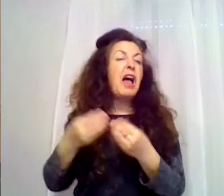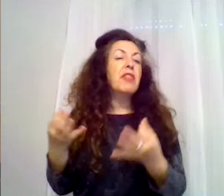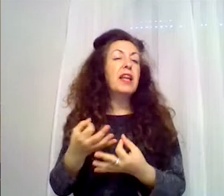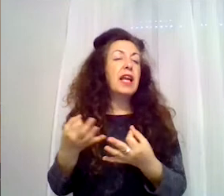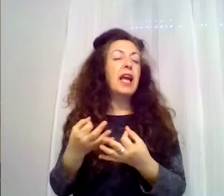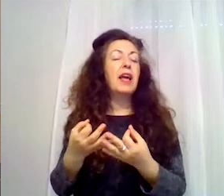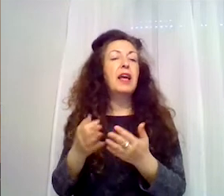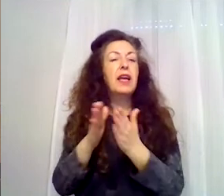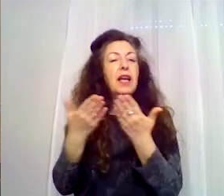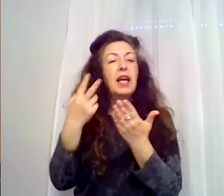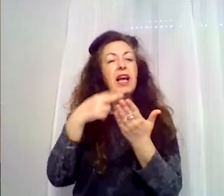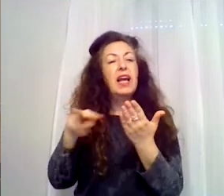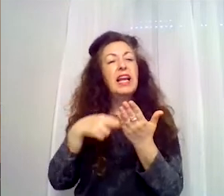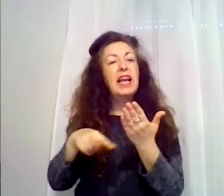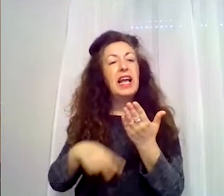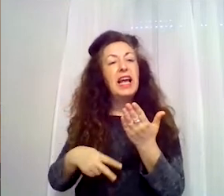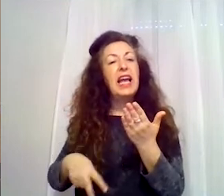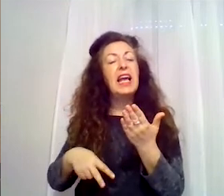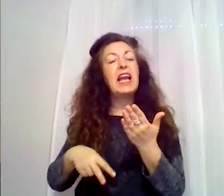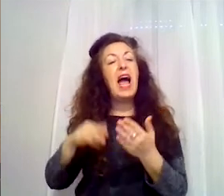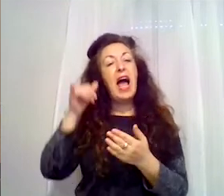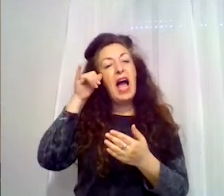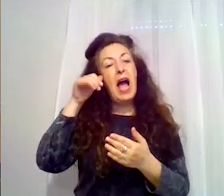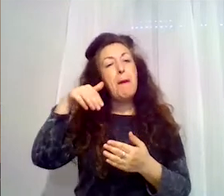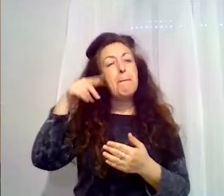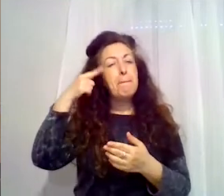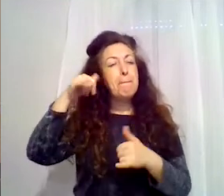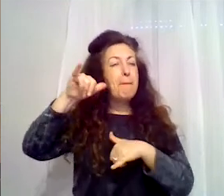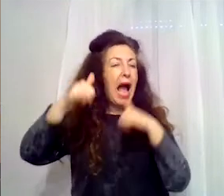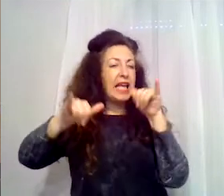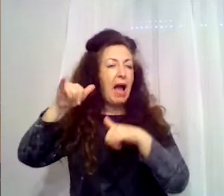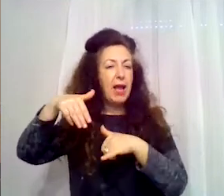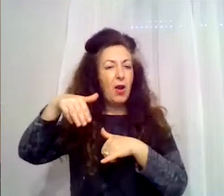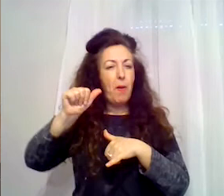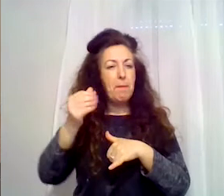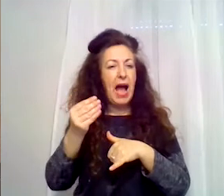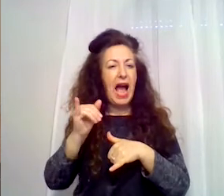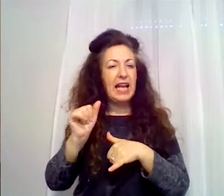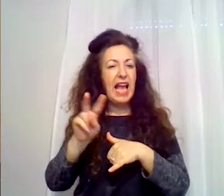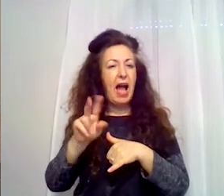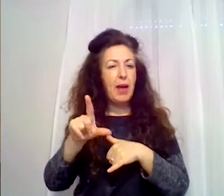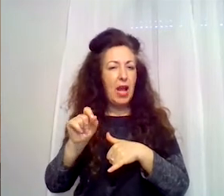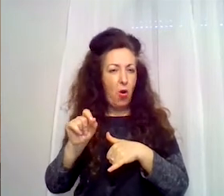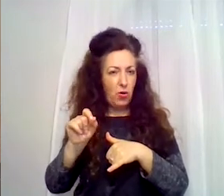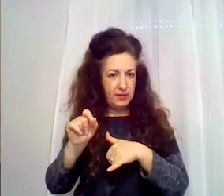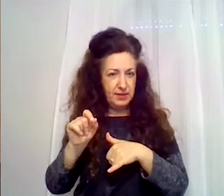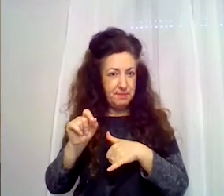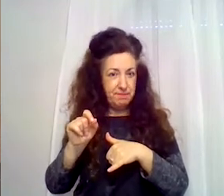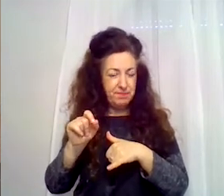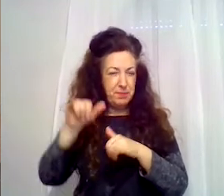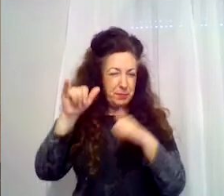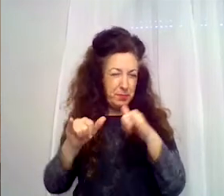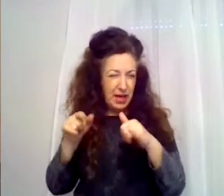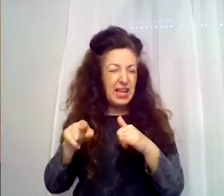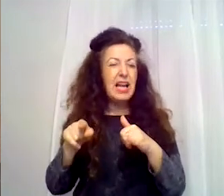no existe porque cuando estás muerto no lo sabes y cuando estás vivo, total, no hay muerte. Todas estas ideas,